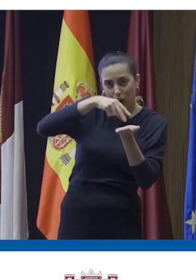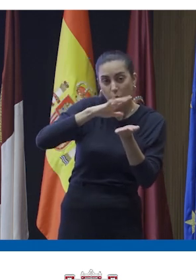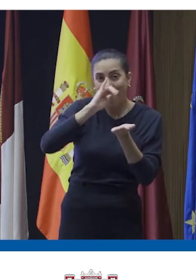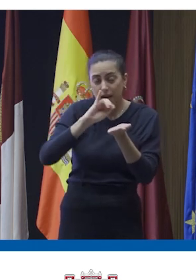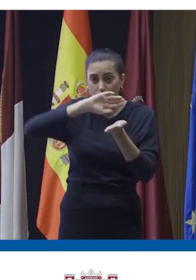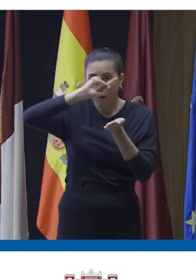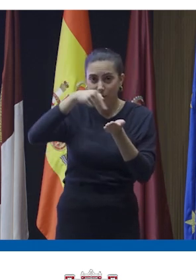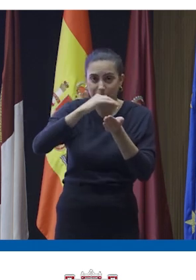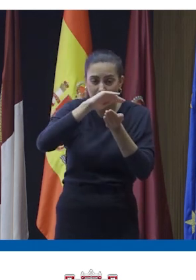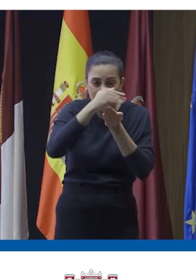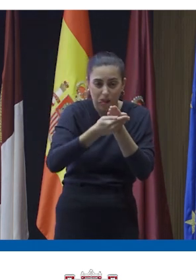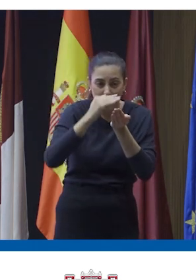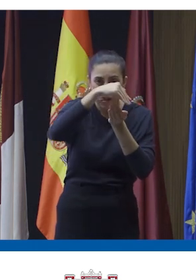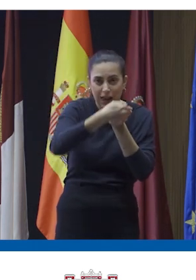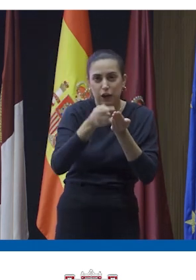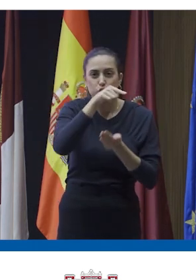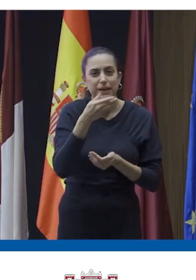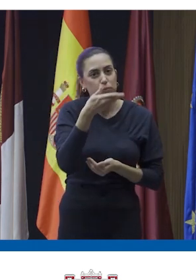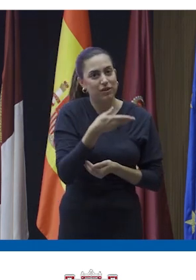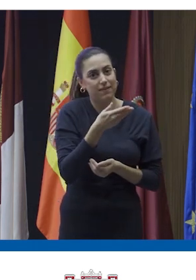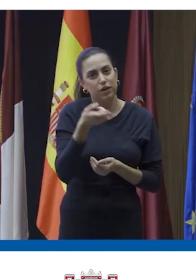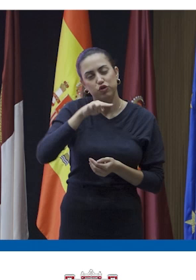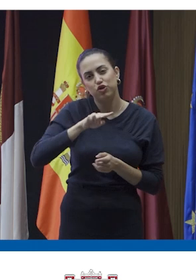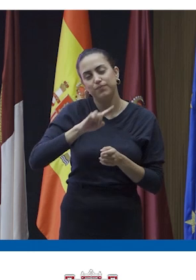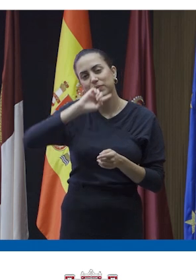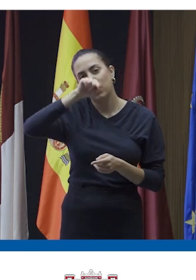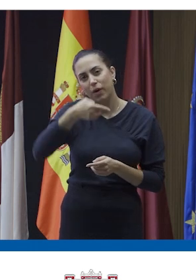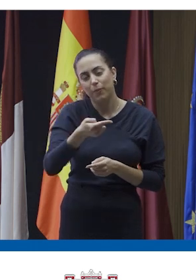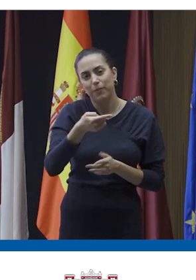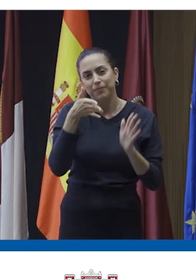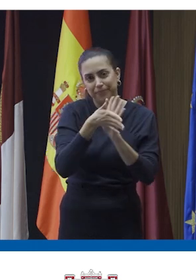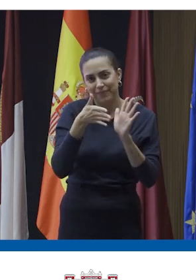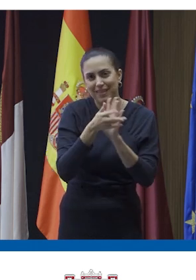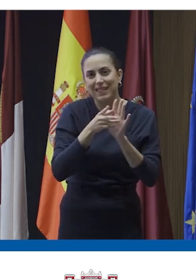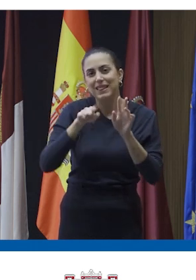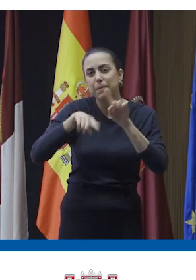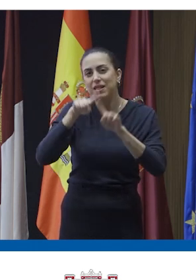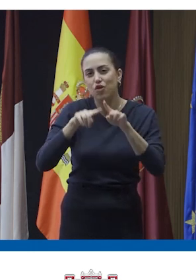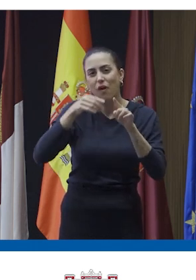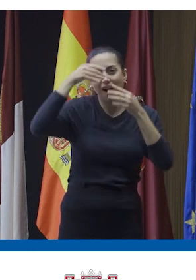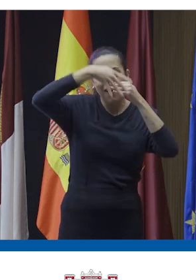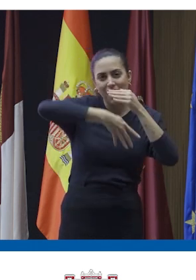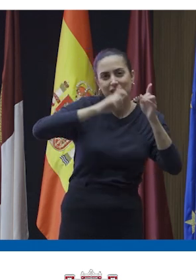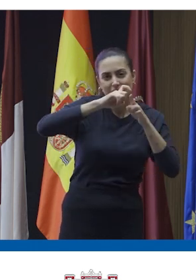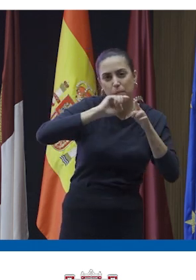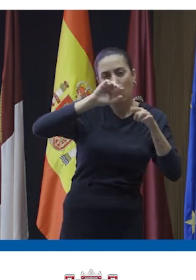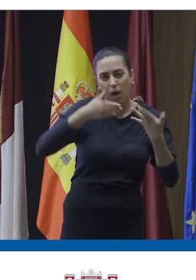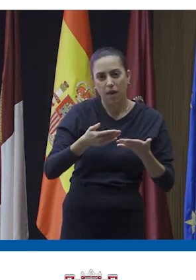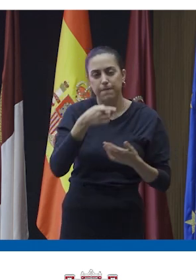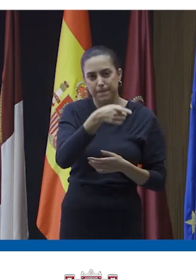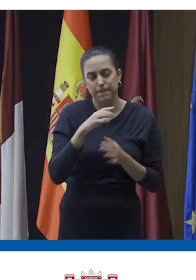con esto porque ahora a nivel anatómico lo vamos a ver más adelante en el tipo de catarata. Y bueno, pues a mí me gusta hacer la